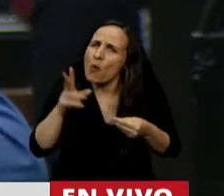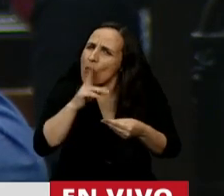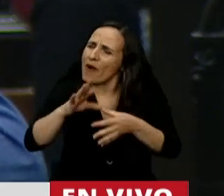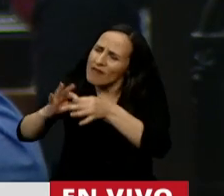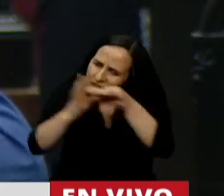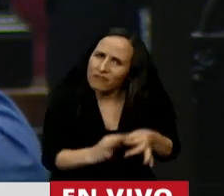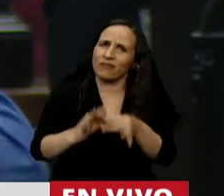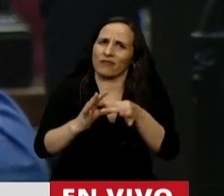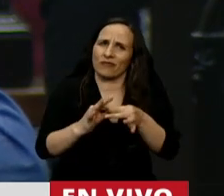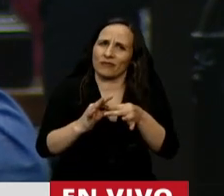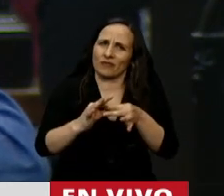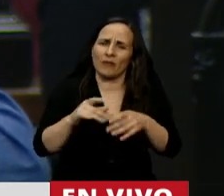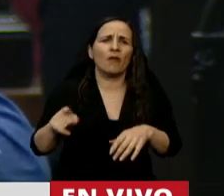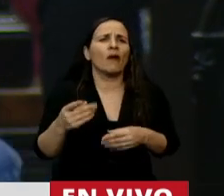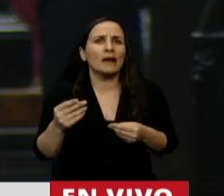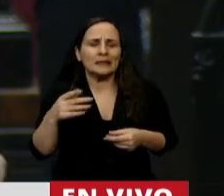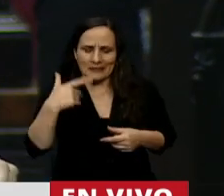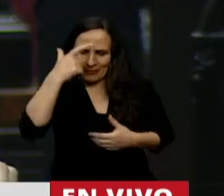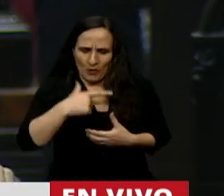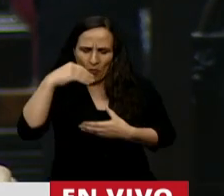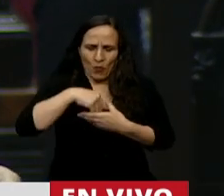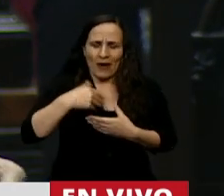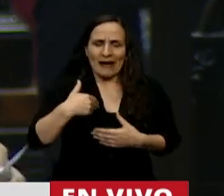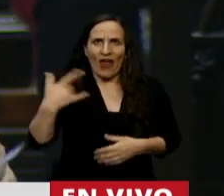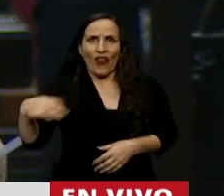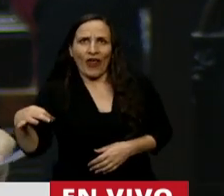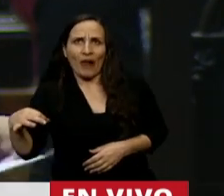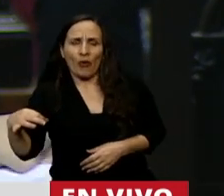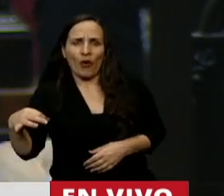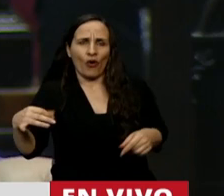deber ser y lo que realmente deseamos ser.